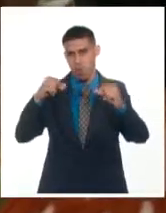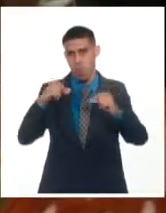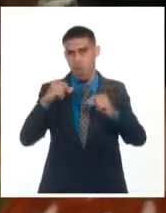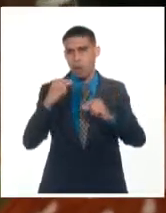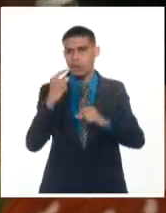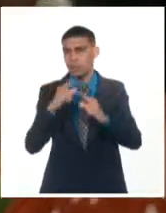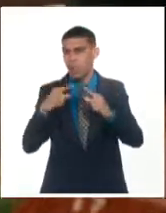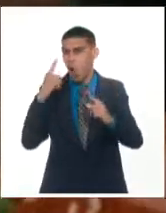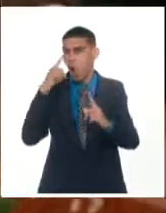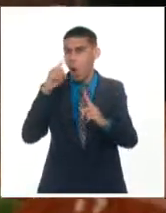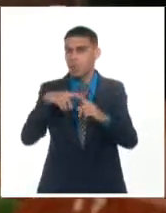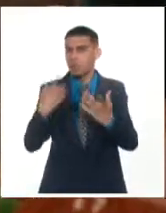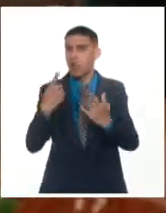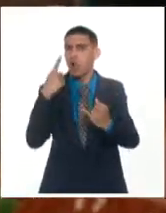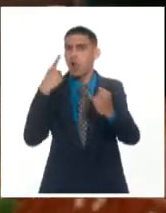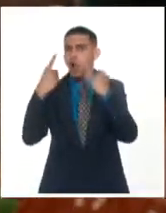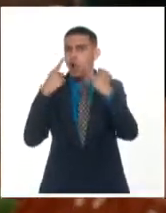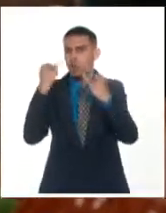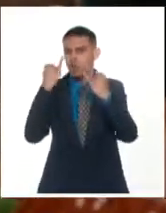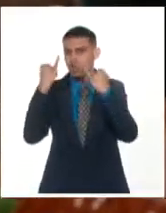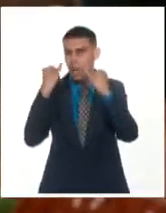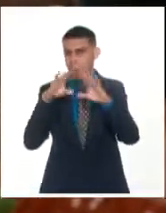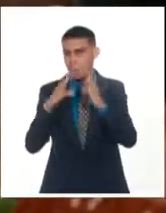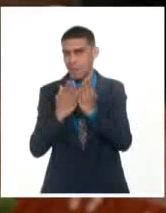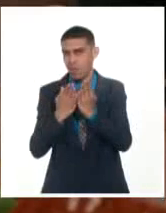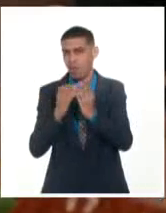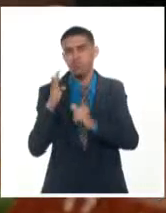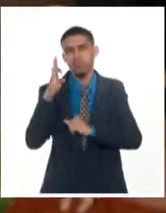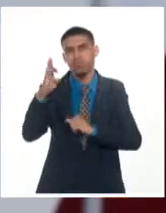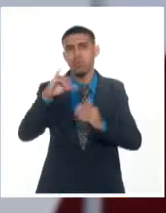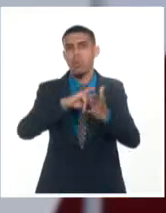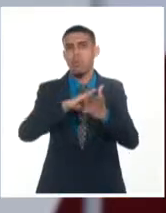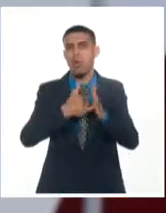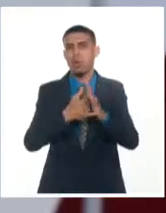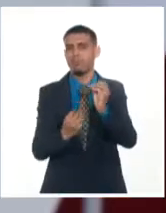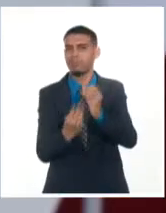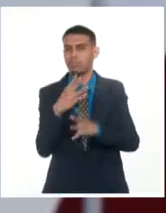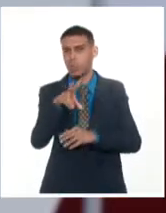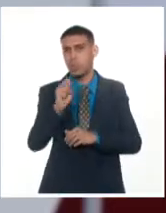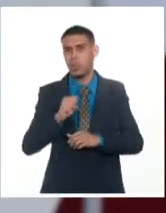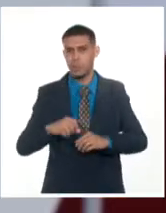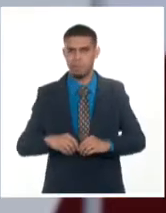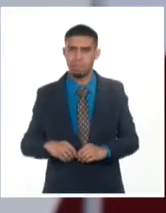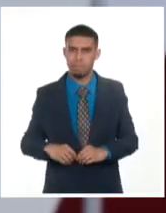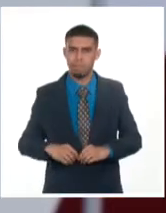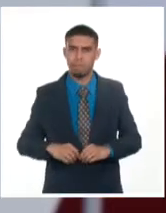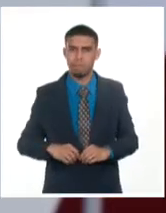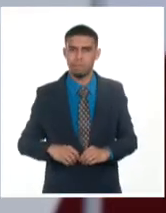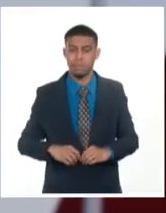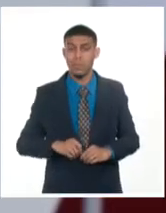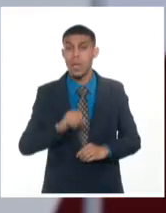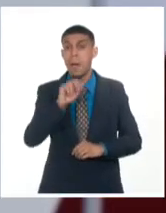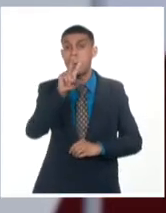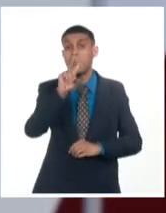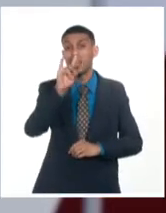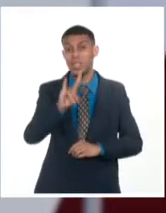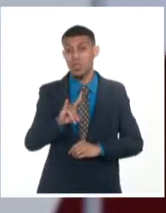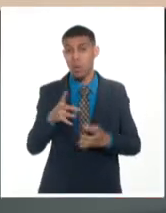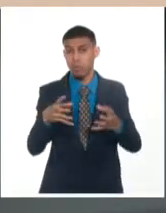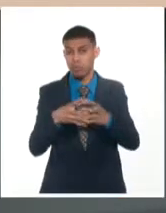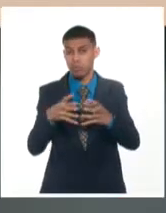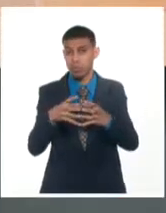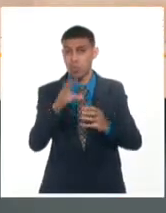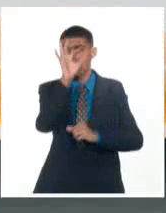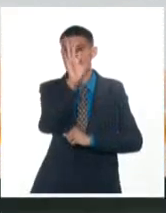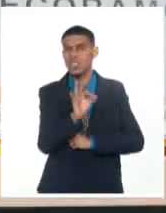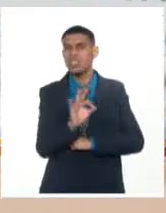las propuestas en aras de futuros proyectos. El hecho de exponer a 29 grupos de diseños,